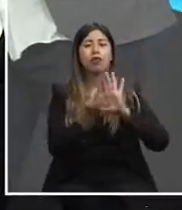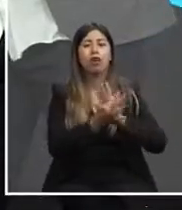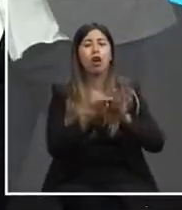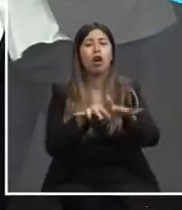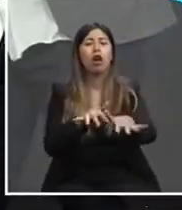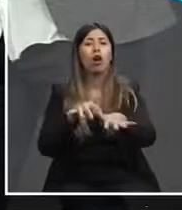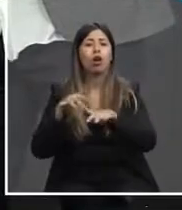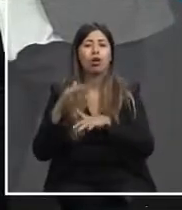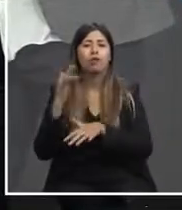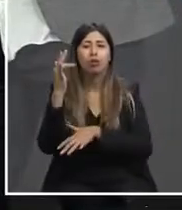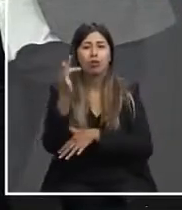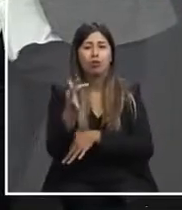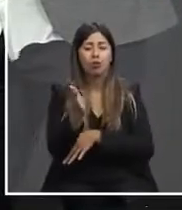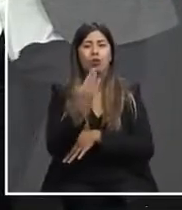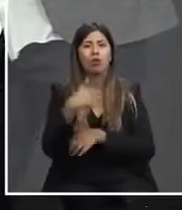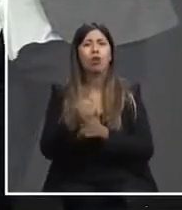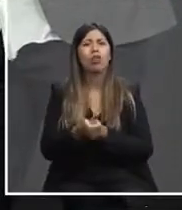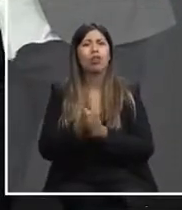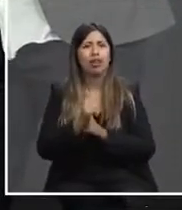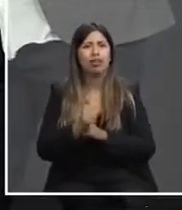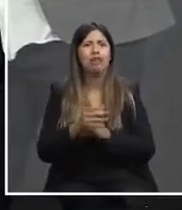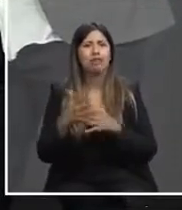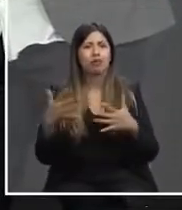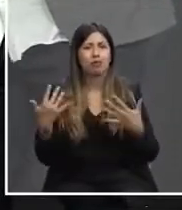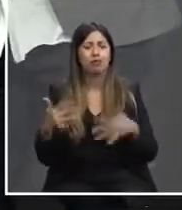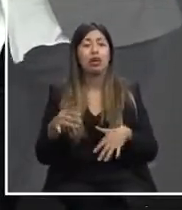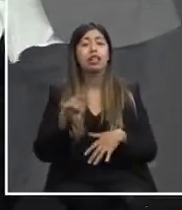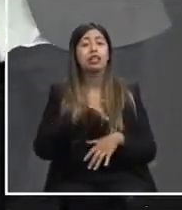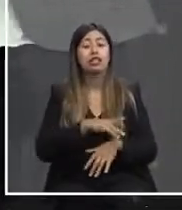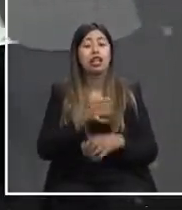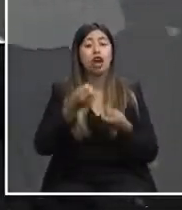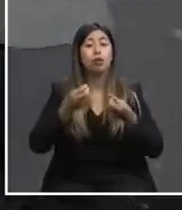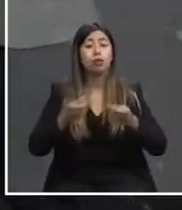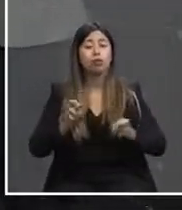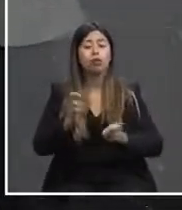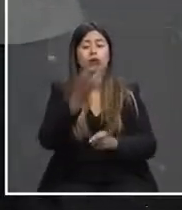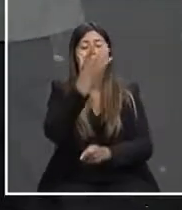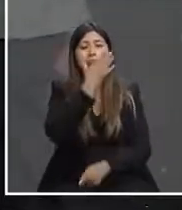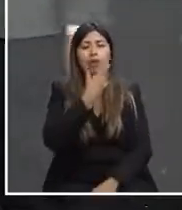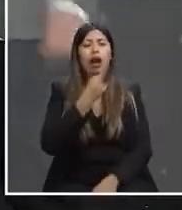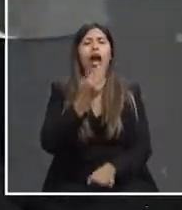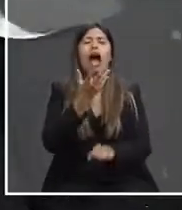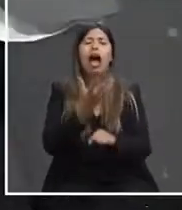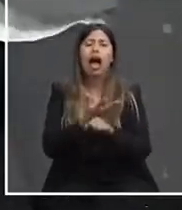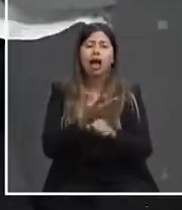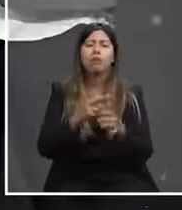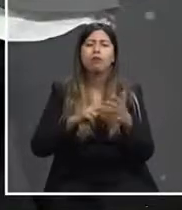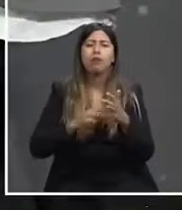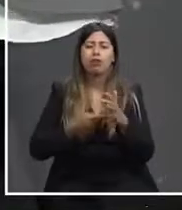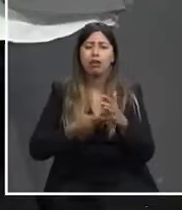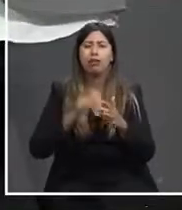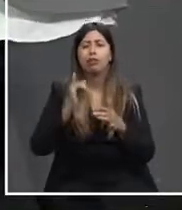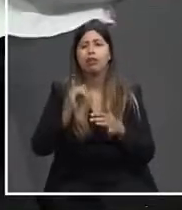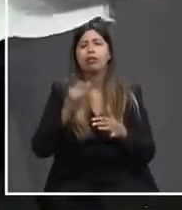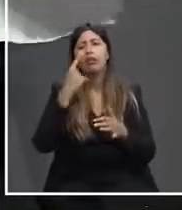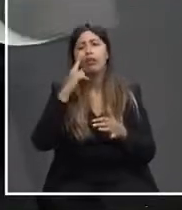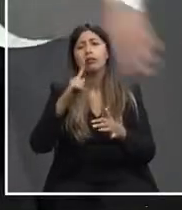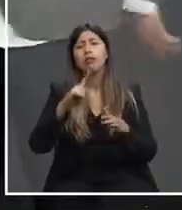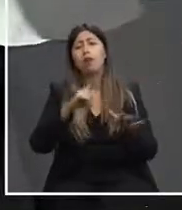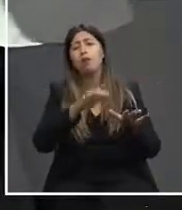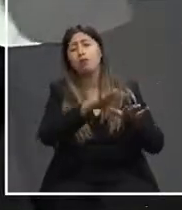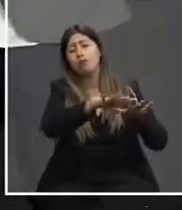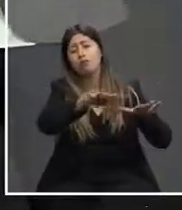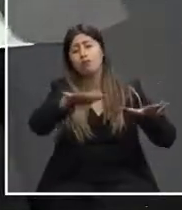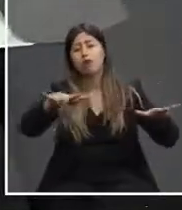del Futuro y tenemos desafíos gigantescos. Chile tiene oportunidades maravillosas. Hay problemas, pero le podemos dar hidrógeno a todo el planeta con nuestro desierto y nuestros